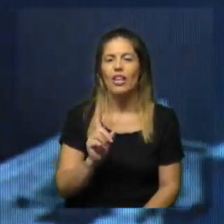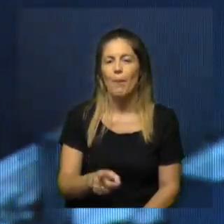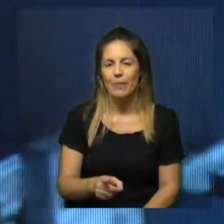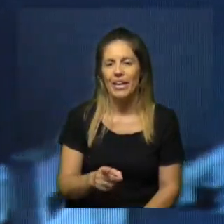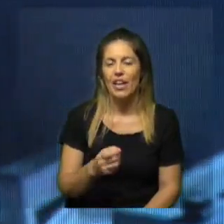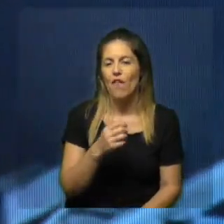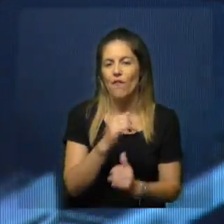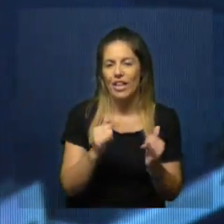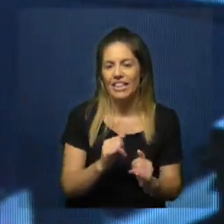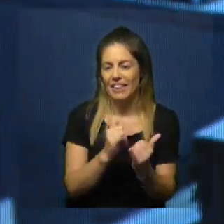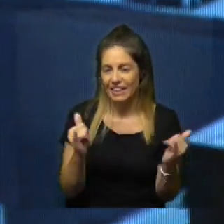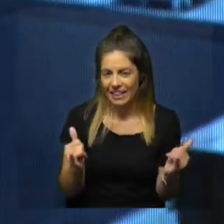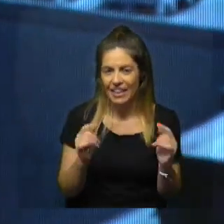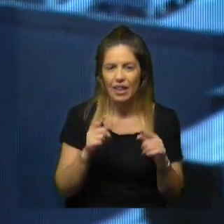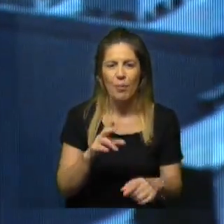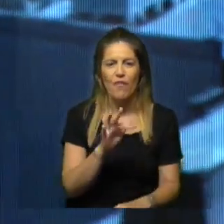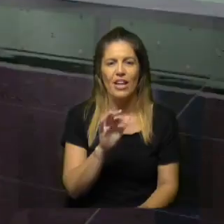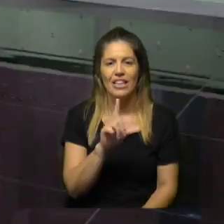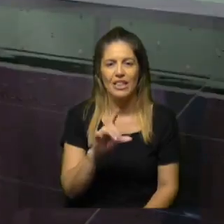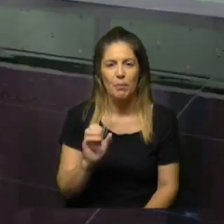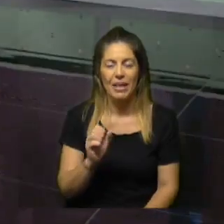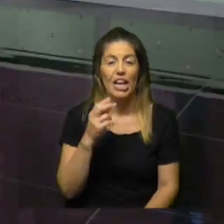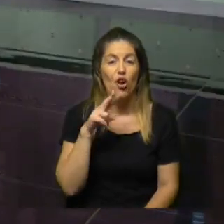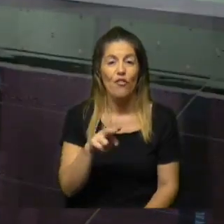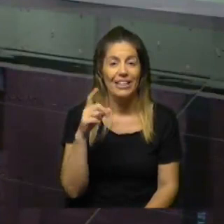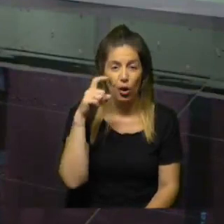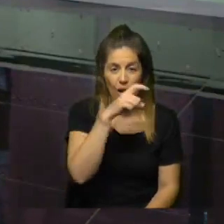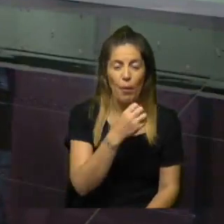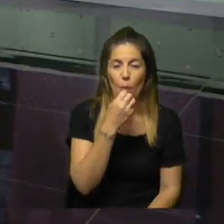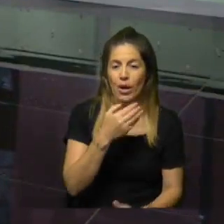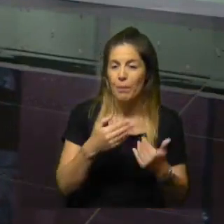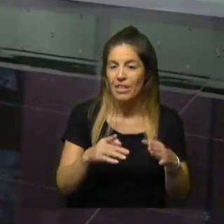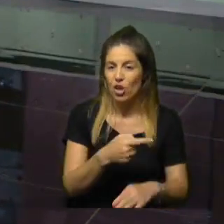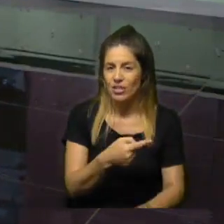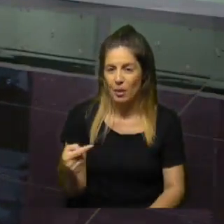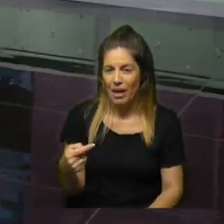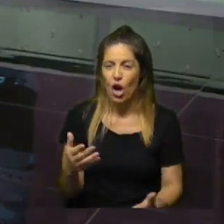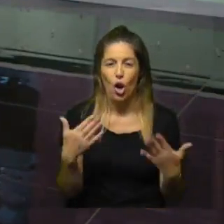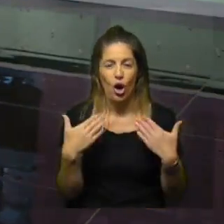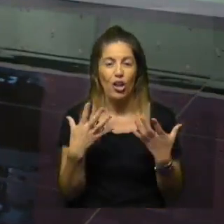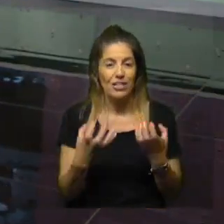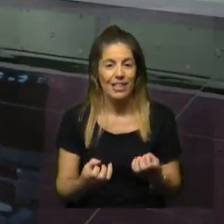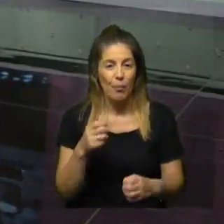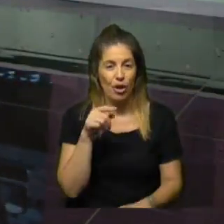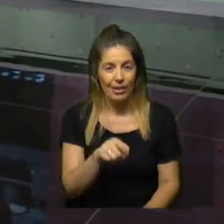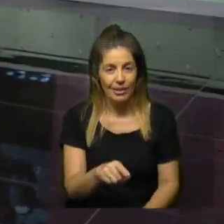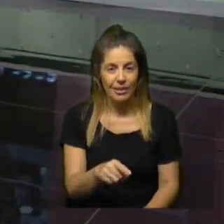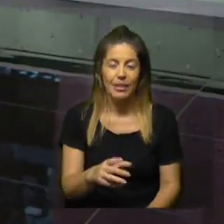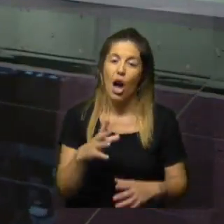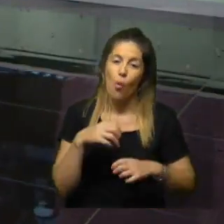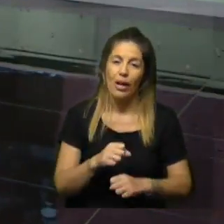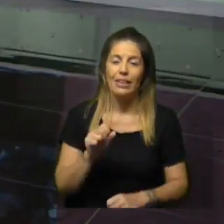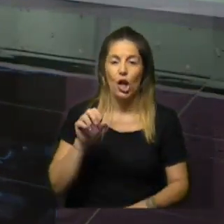manda feliz día. Felipe Correa, nos ve desde Tacuarembó, buen comienzo de semana, con calor y seca por aquí. Bueno, aguante